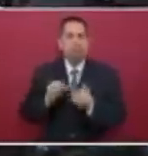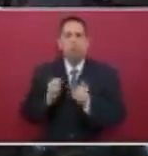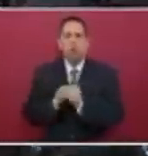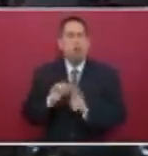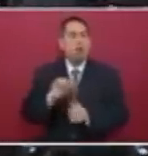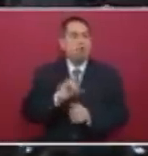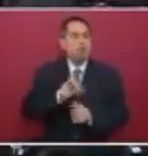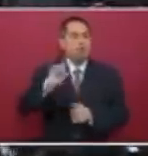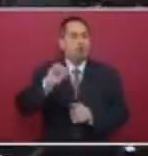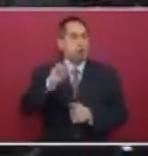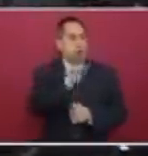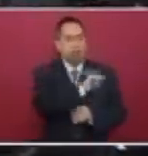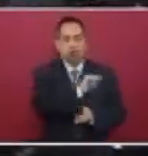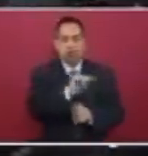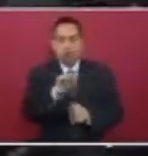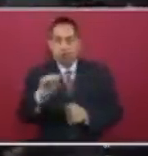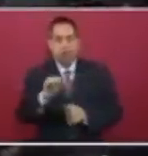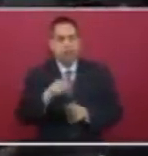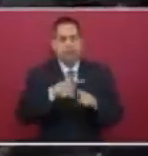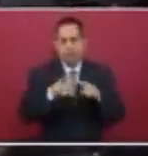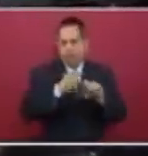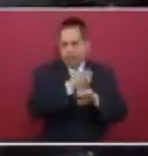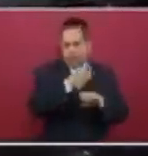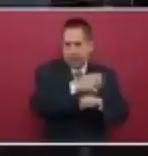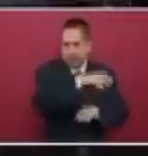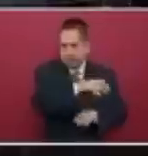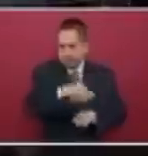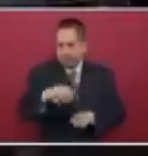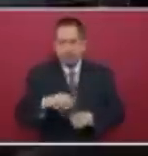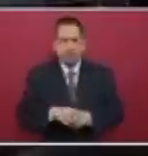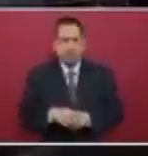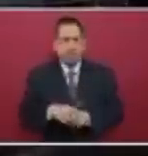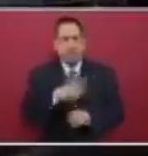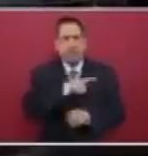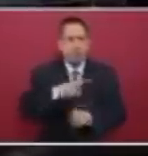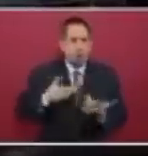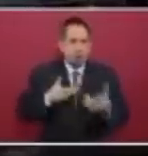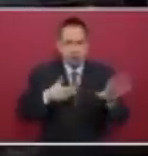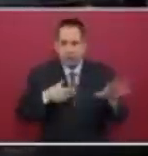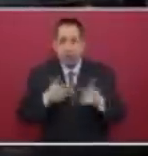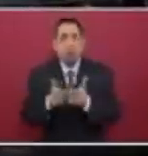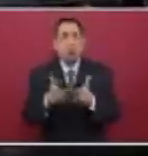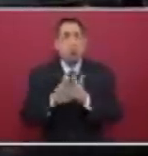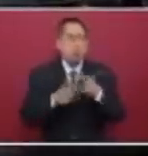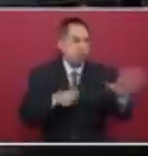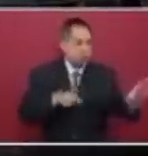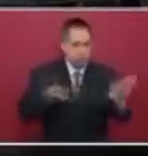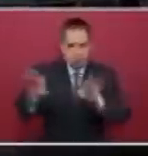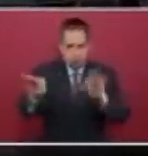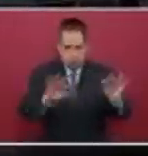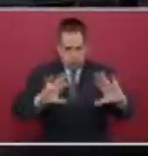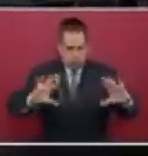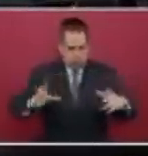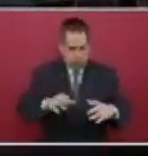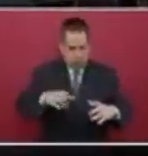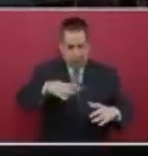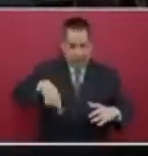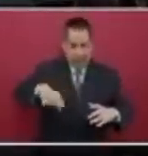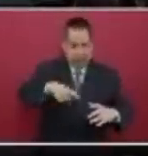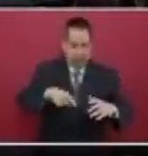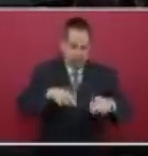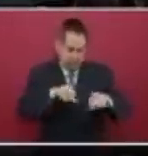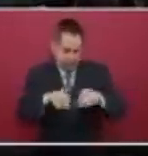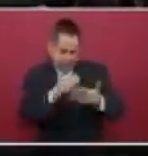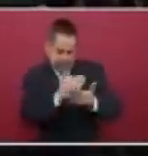distintas dependencias y entidades en poder conformar un grupo de trabajo para presentar un reporte